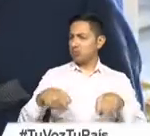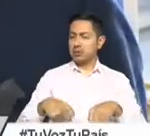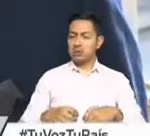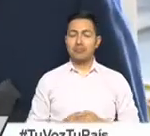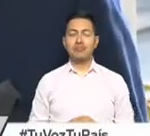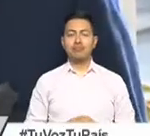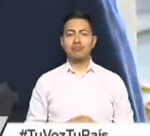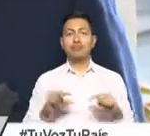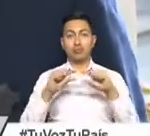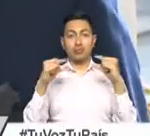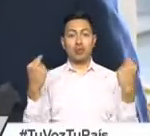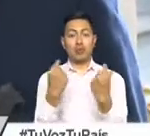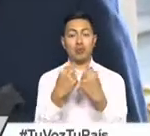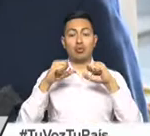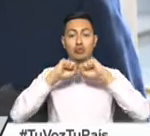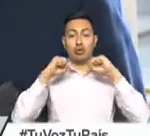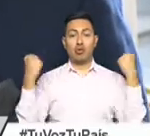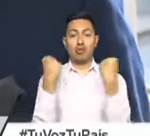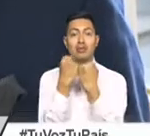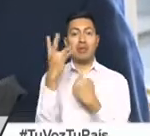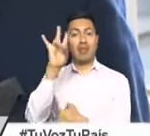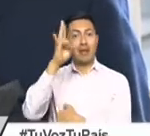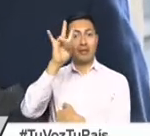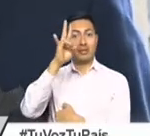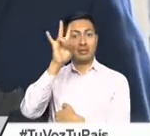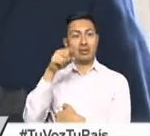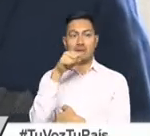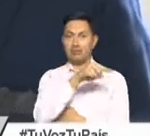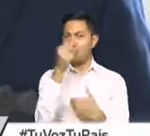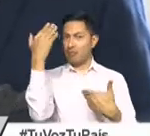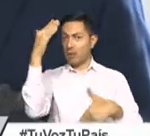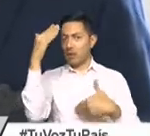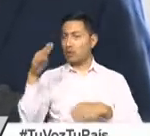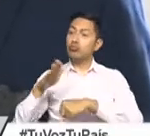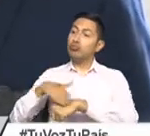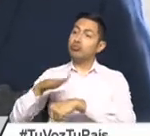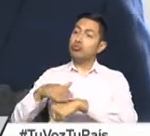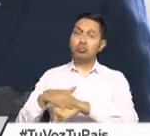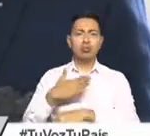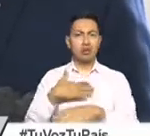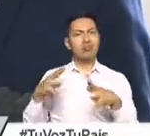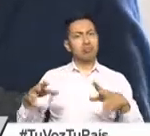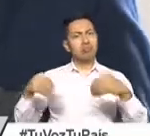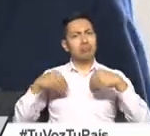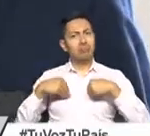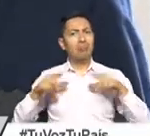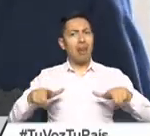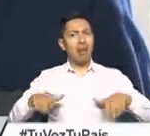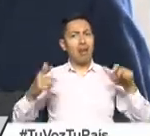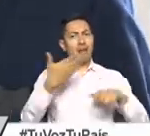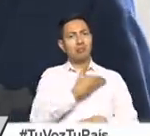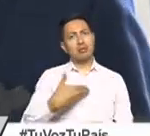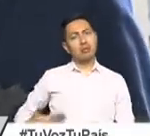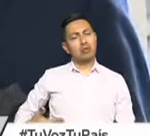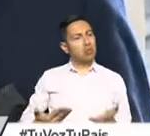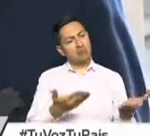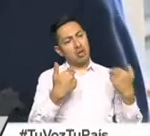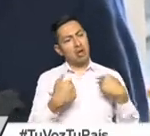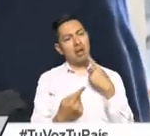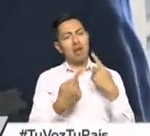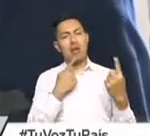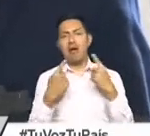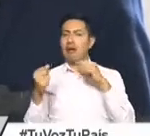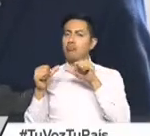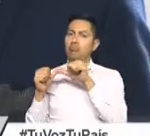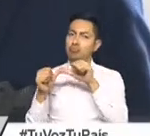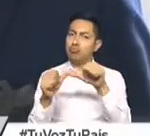placer el poder acudir a este llamado que nos ha hecho el compañero presidente Lenín Moreno, a este llamado al diálogo permanente, al diálogo